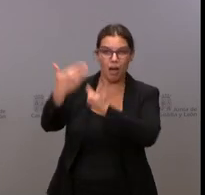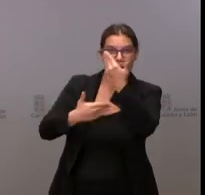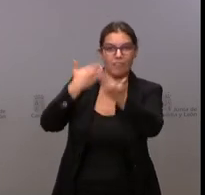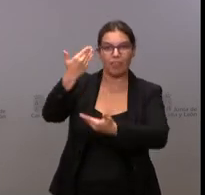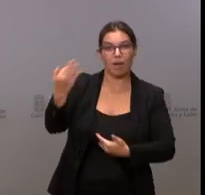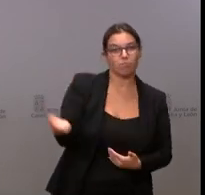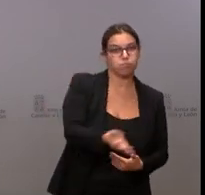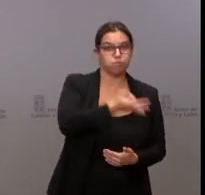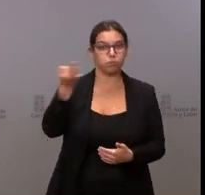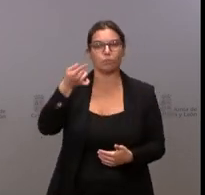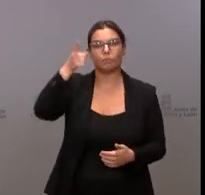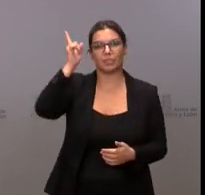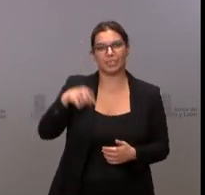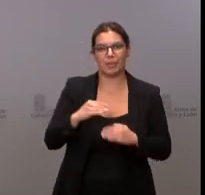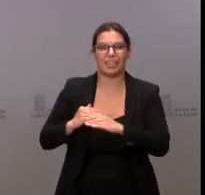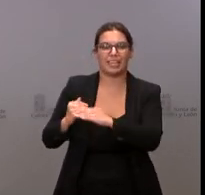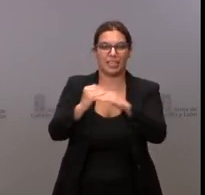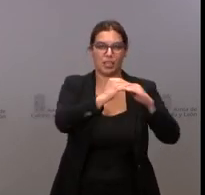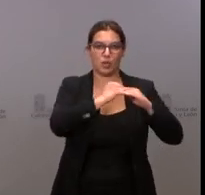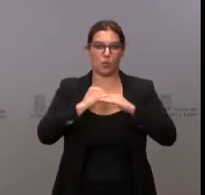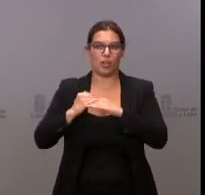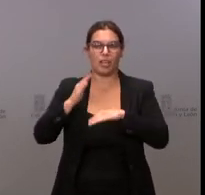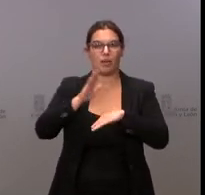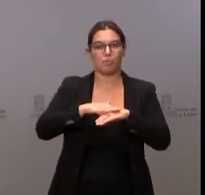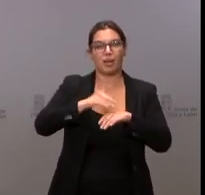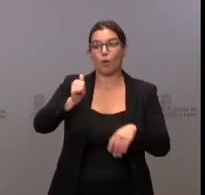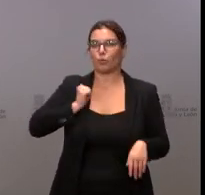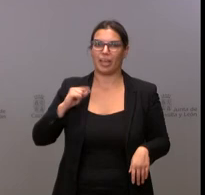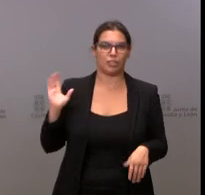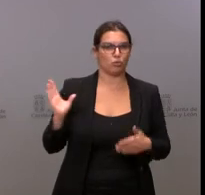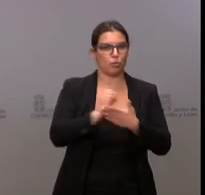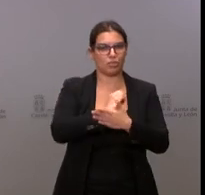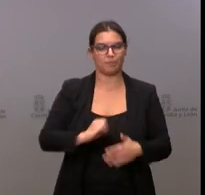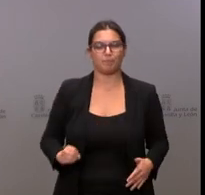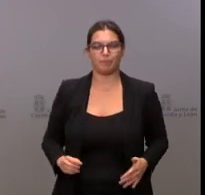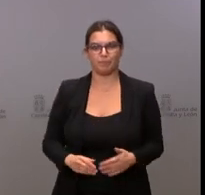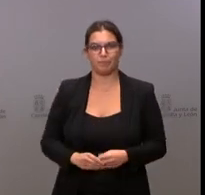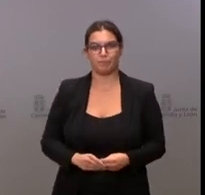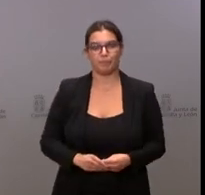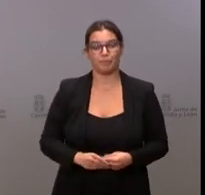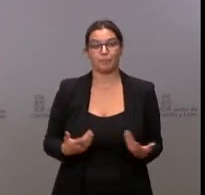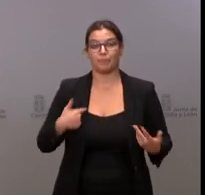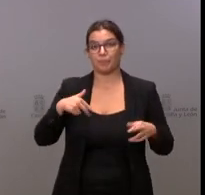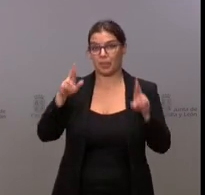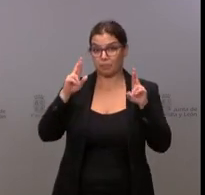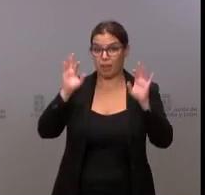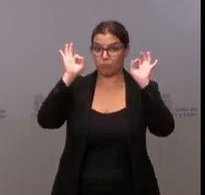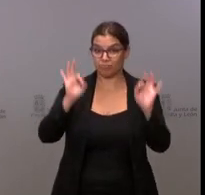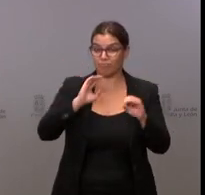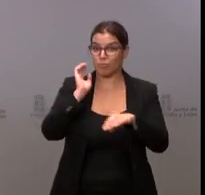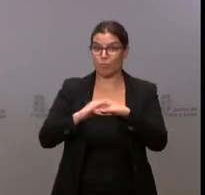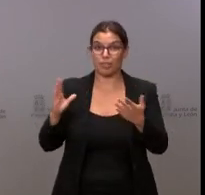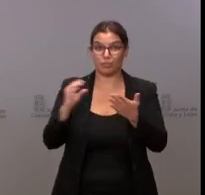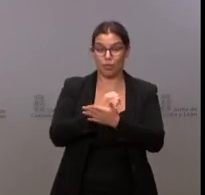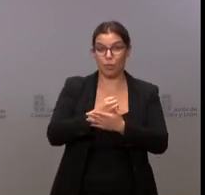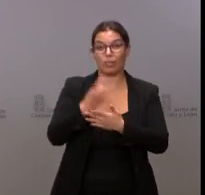y también en la igualdad de todo tipo de oportunidades con el deseo de que así sea y